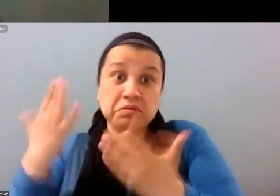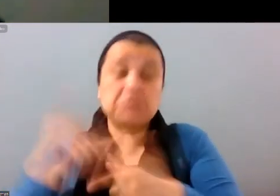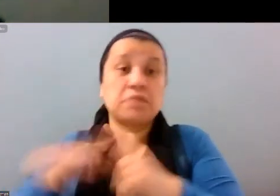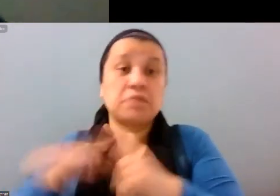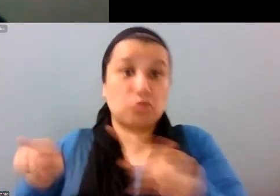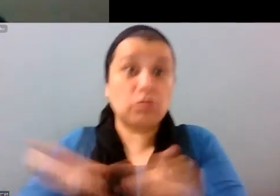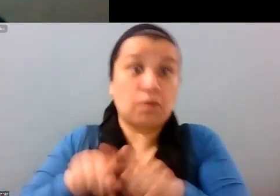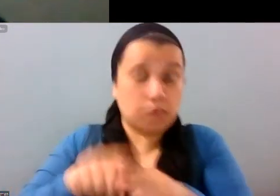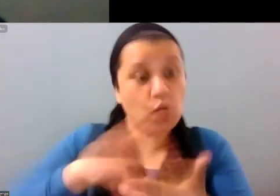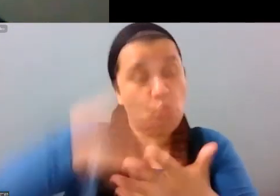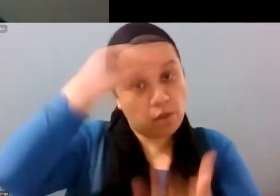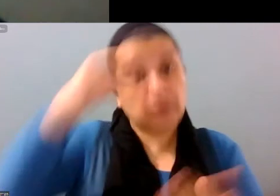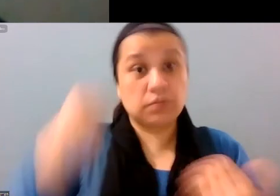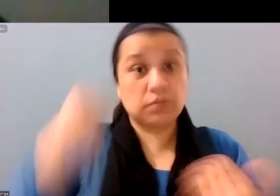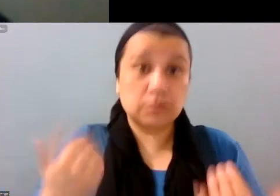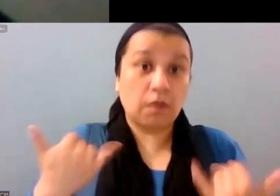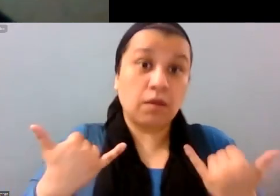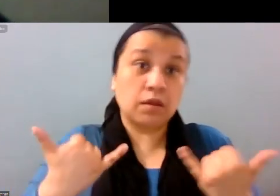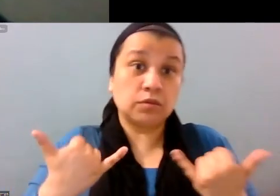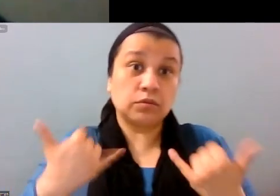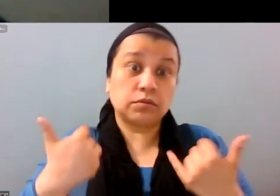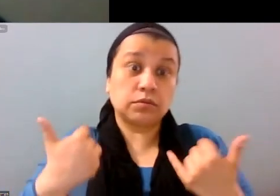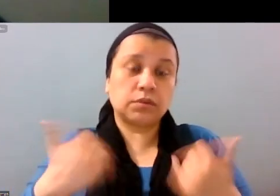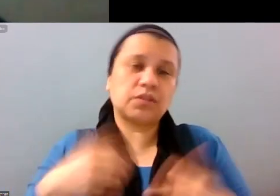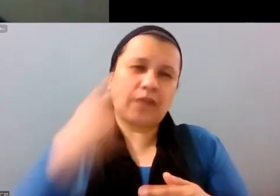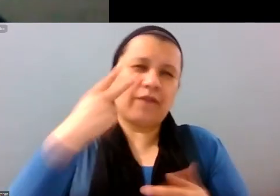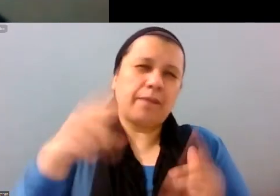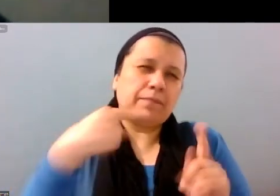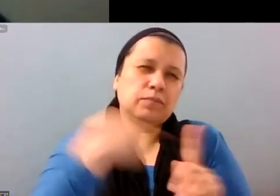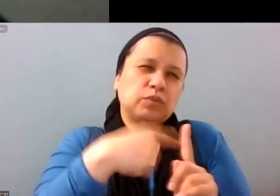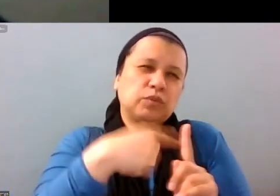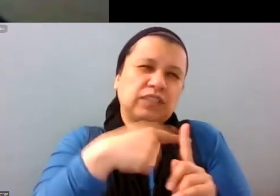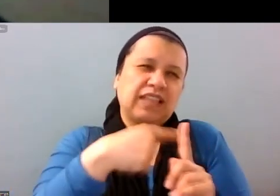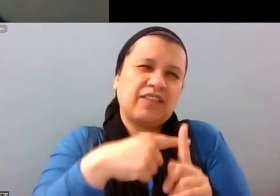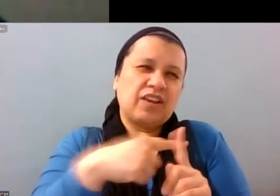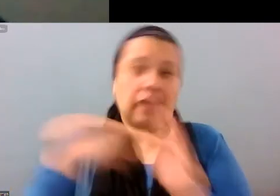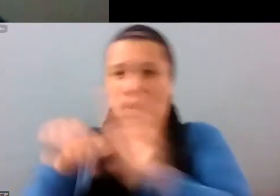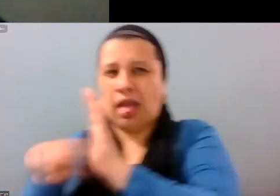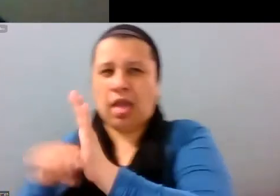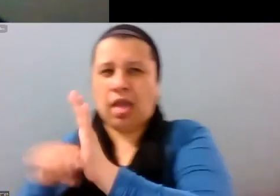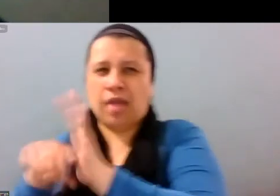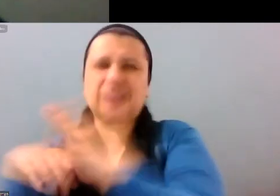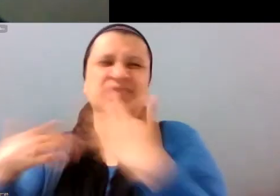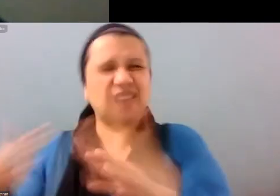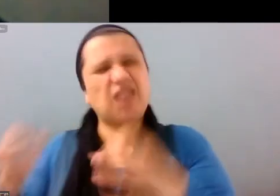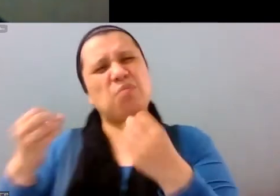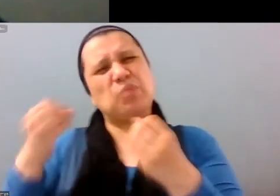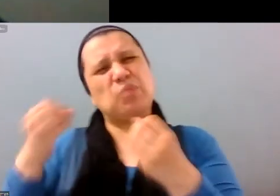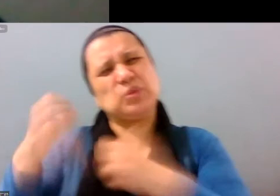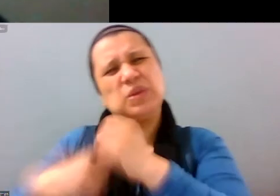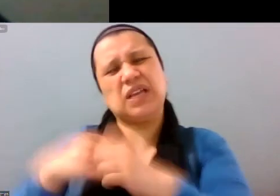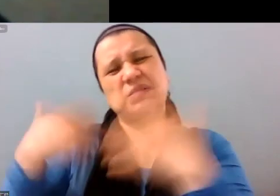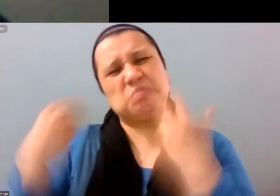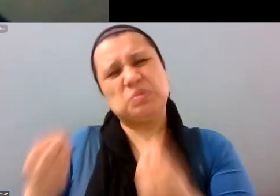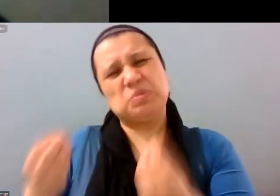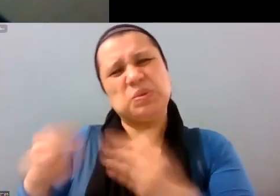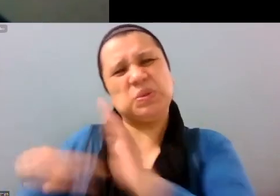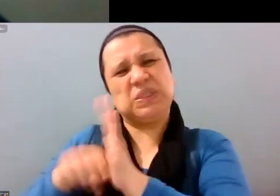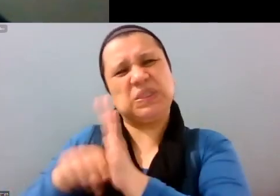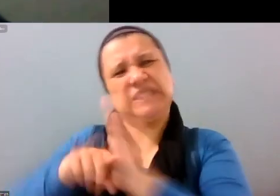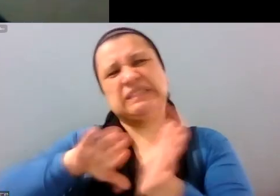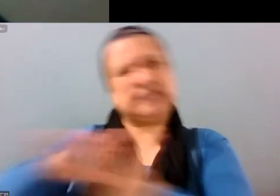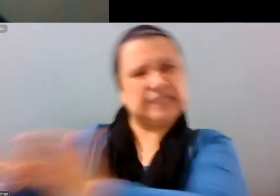aprendizaje entonces ver lo positivo tal vez no ver lo negativo ya hemos tenido muchas cosas malas este año ¿verdad? entonces ver lo